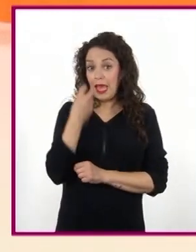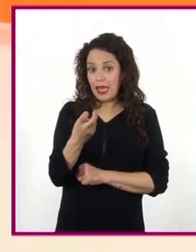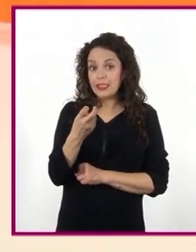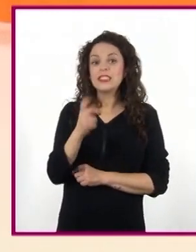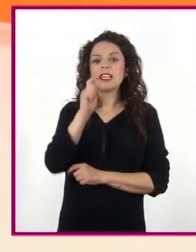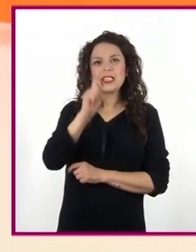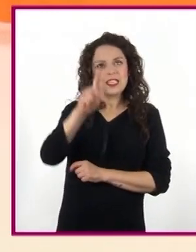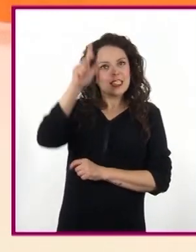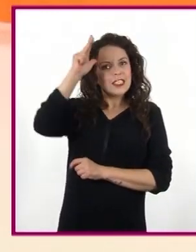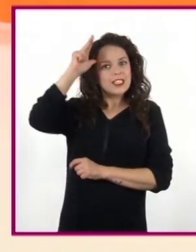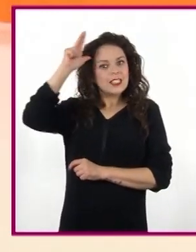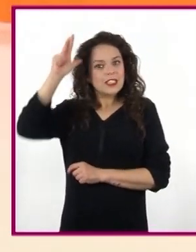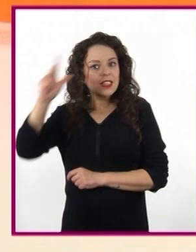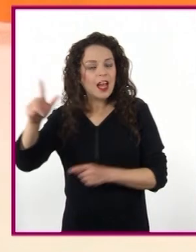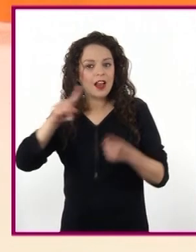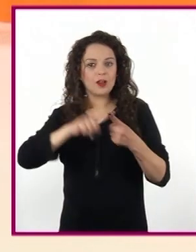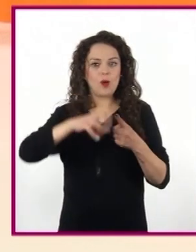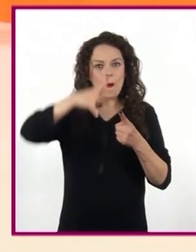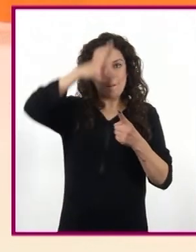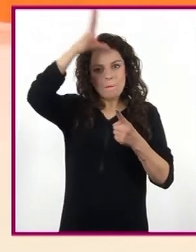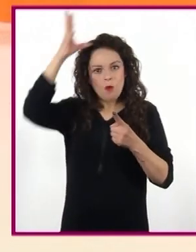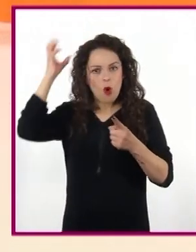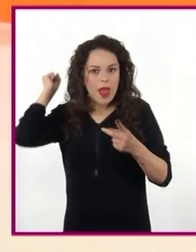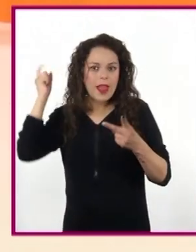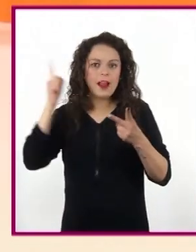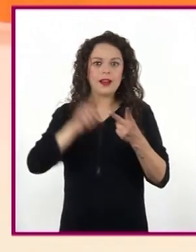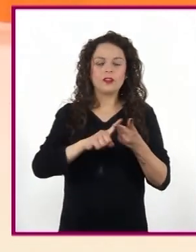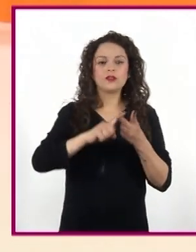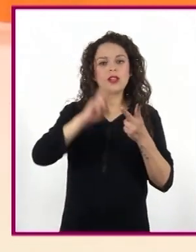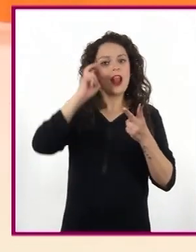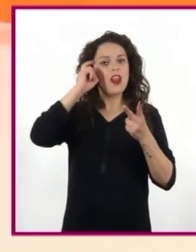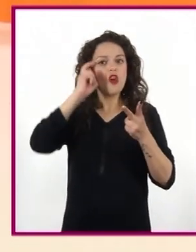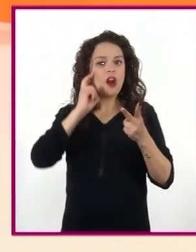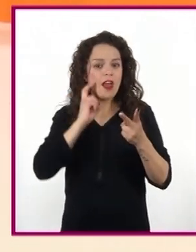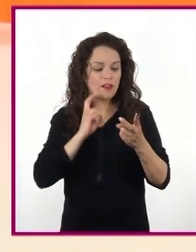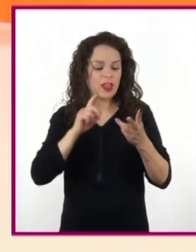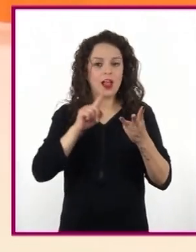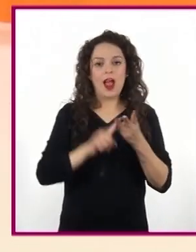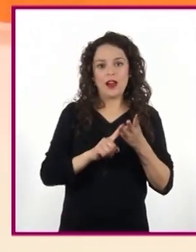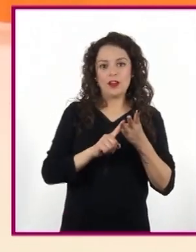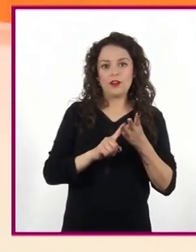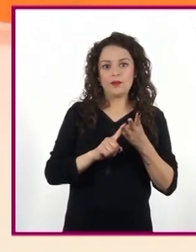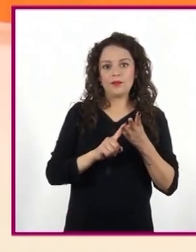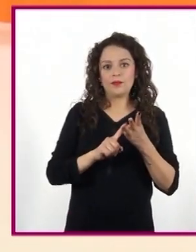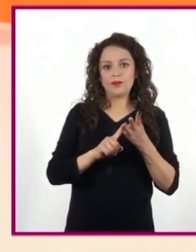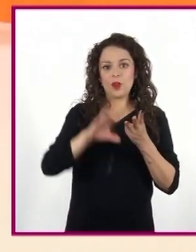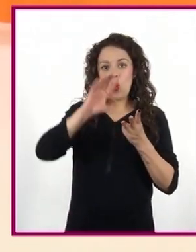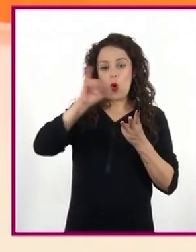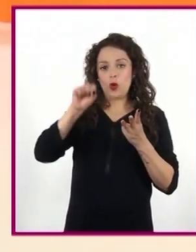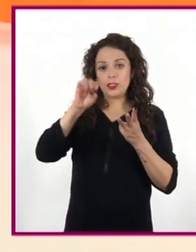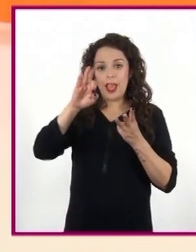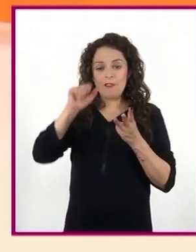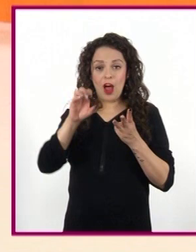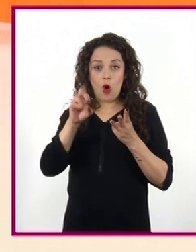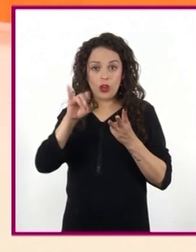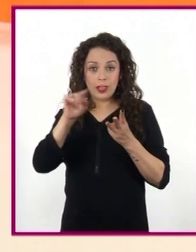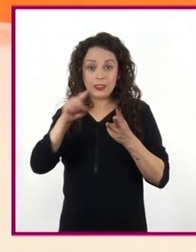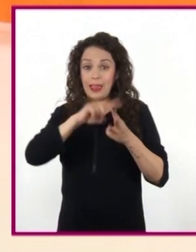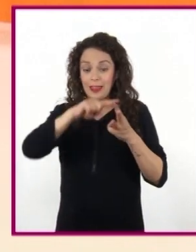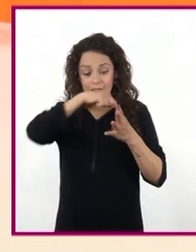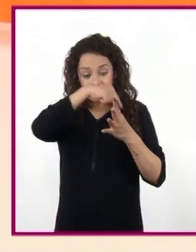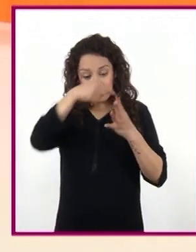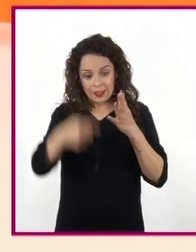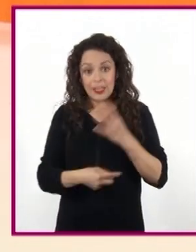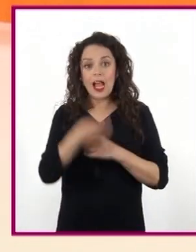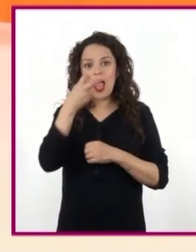Hidalgo, José María Morelos, Leona Vicario y Josefa Ortiz, entre muchos otros. En